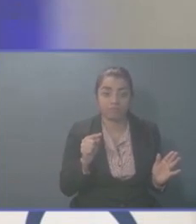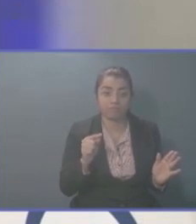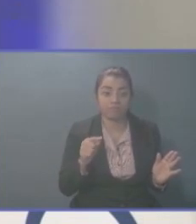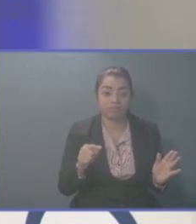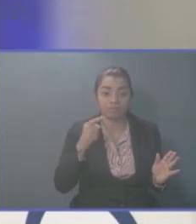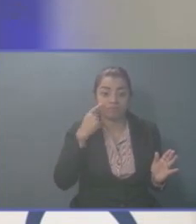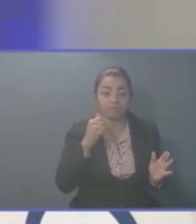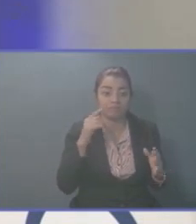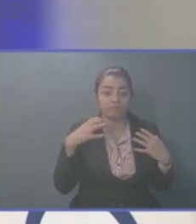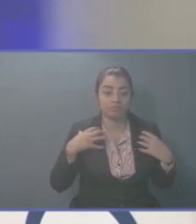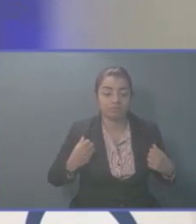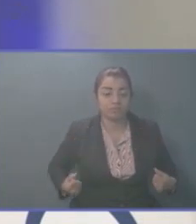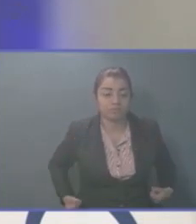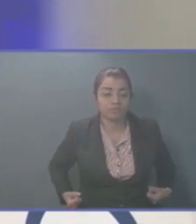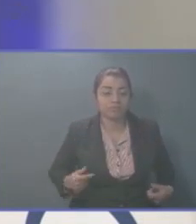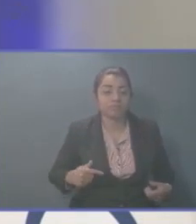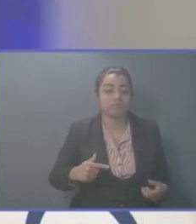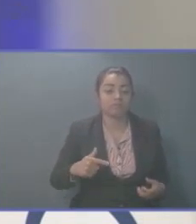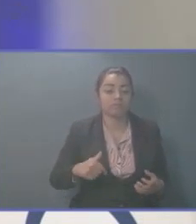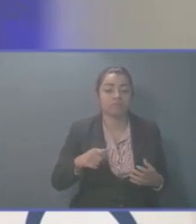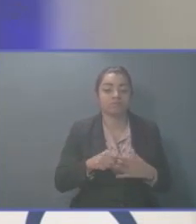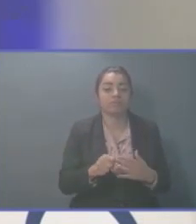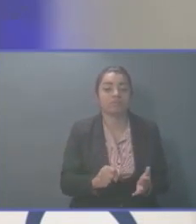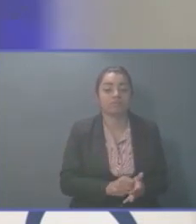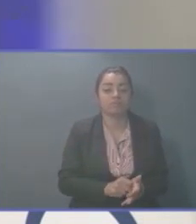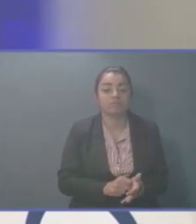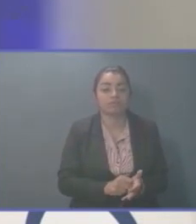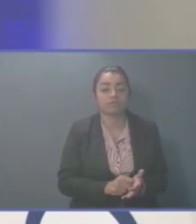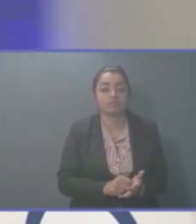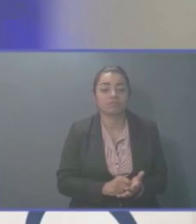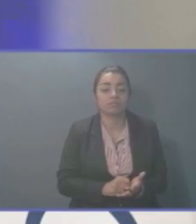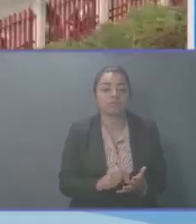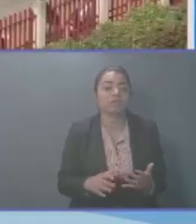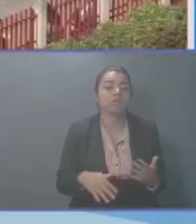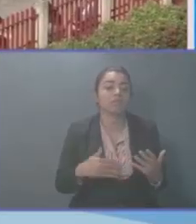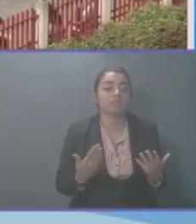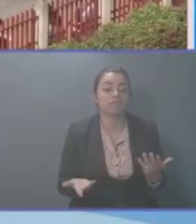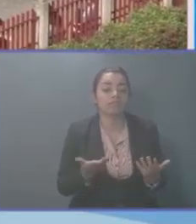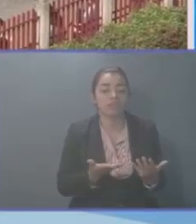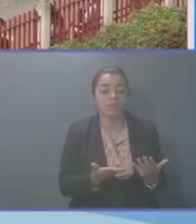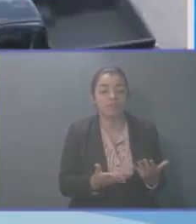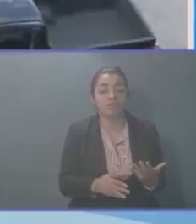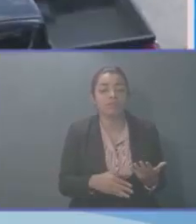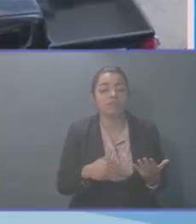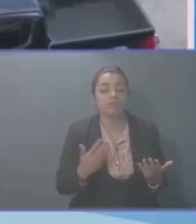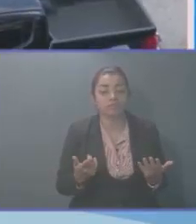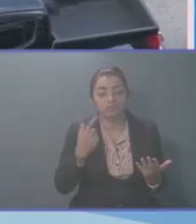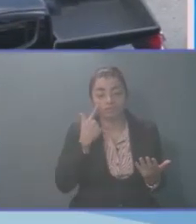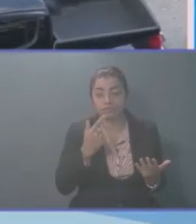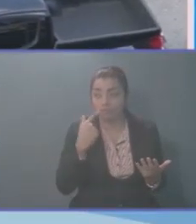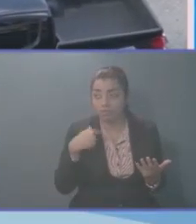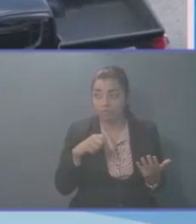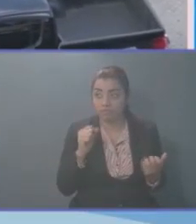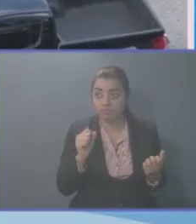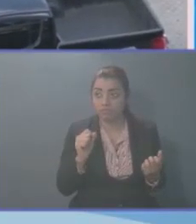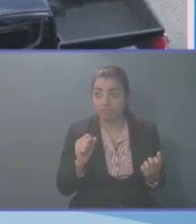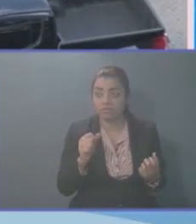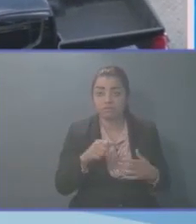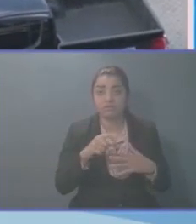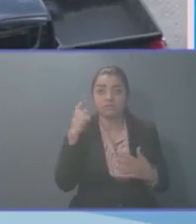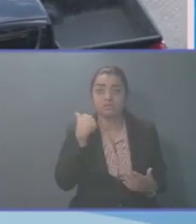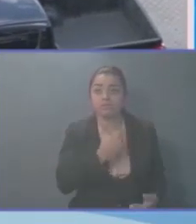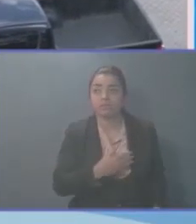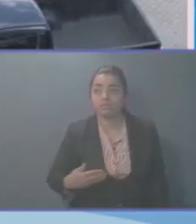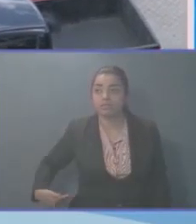un golpe de Estado al a la Asamblea Legislativa, que es lo que prácticamente buscaba, entiendo yo, el presidente